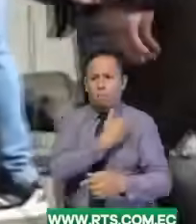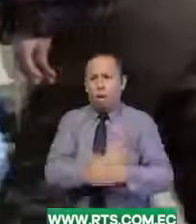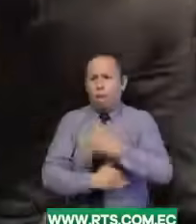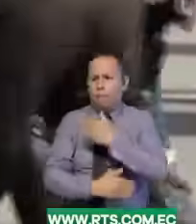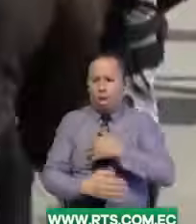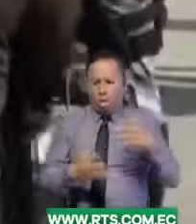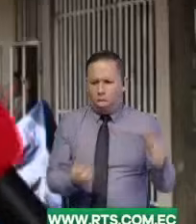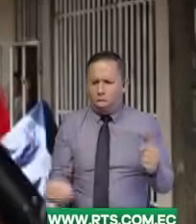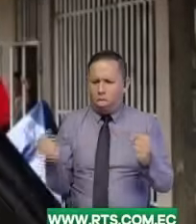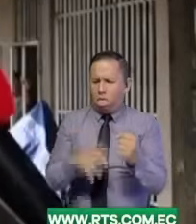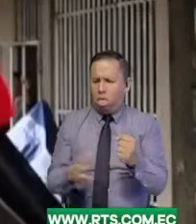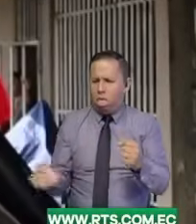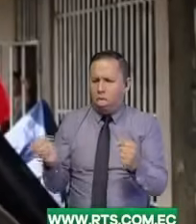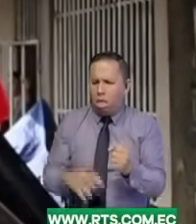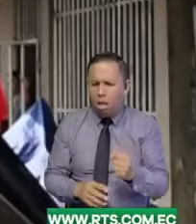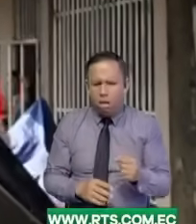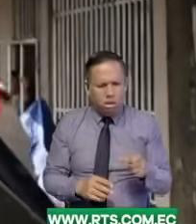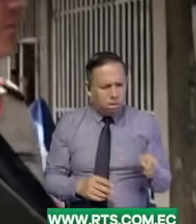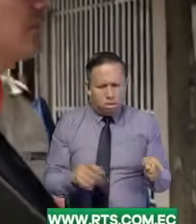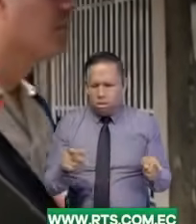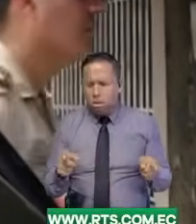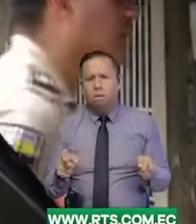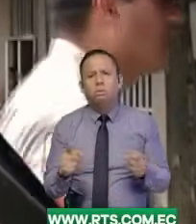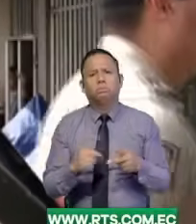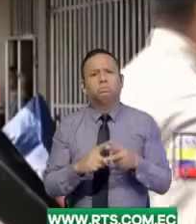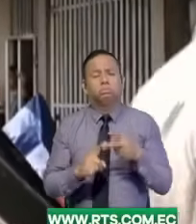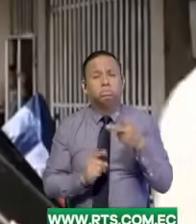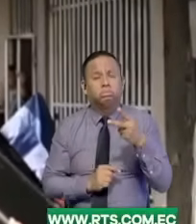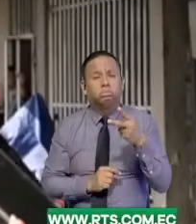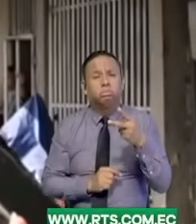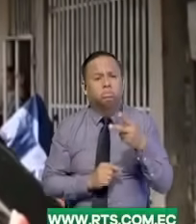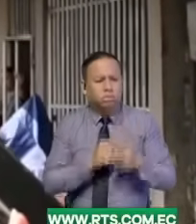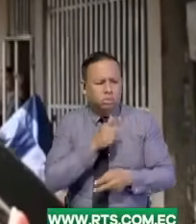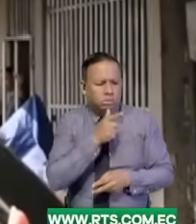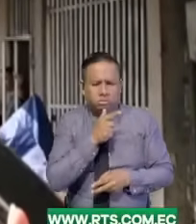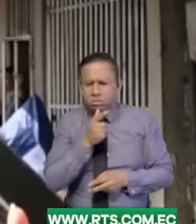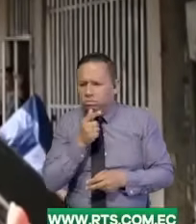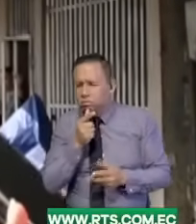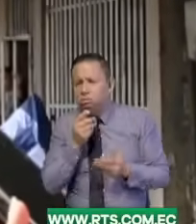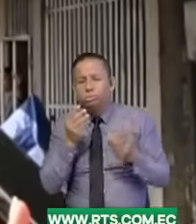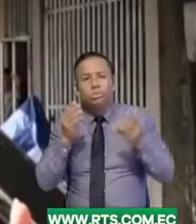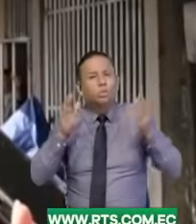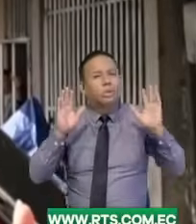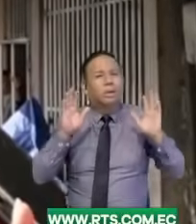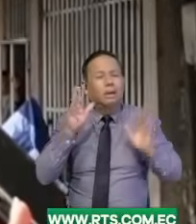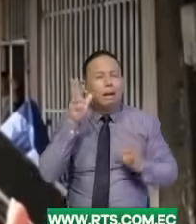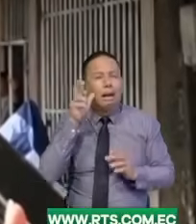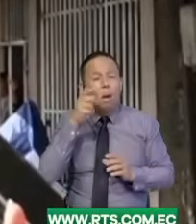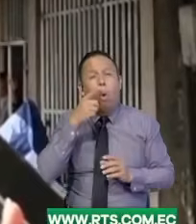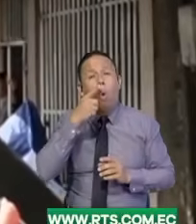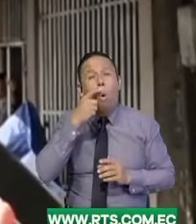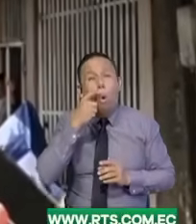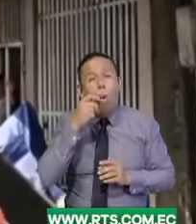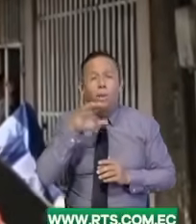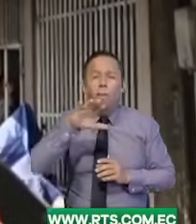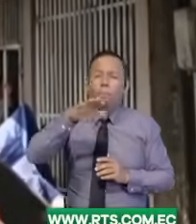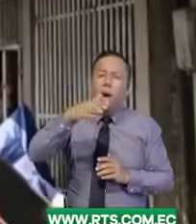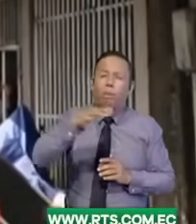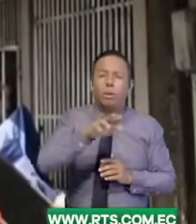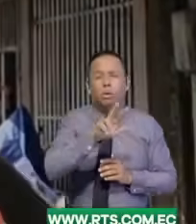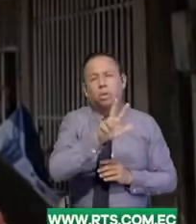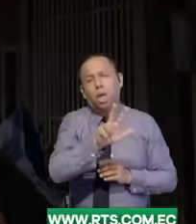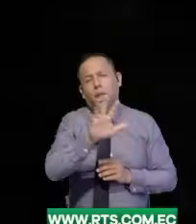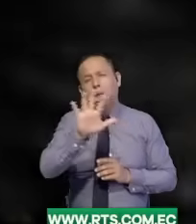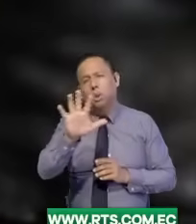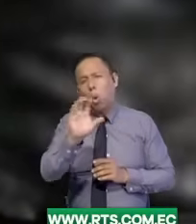de un costal. No se identifica, solo sabemos, podría decir que es una persona de sexo masculino de aproximadamente